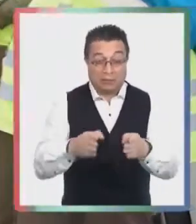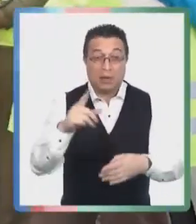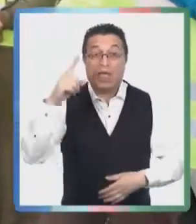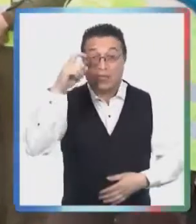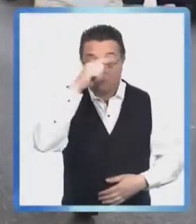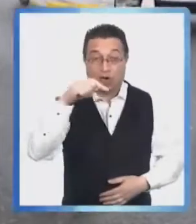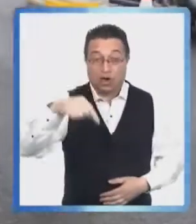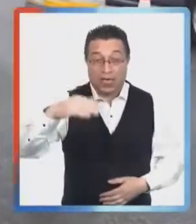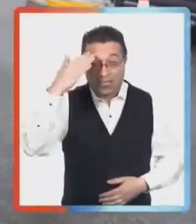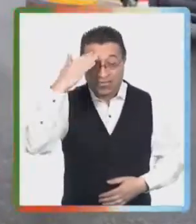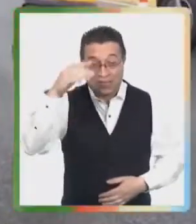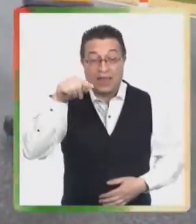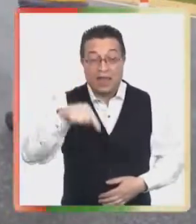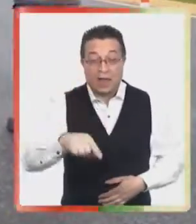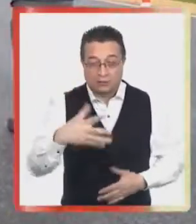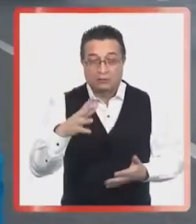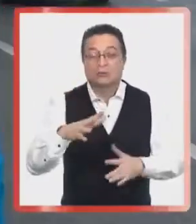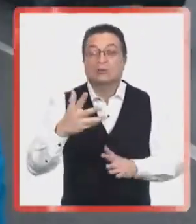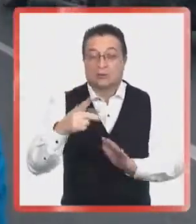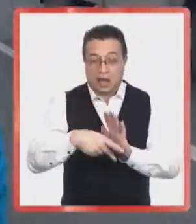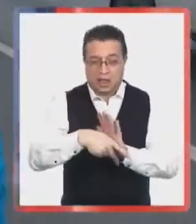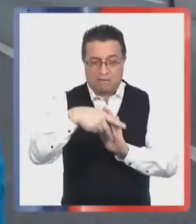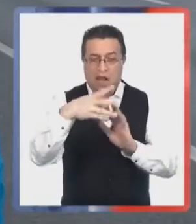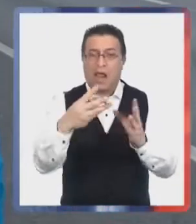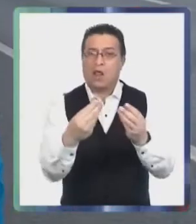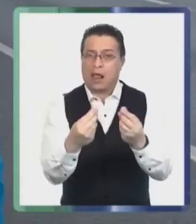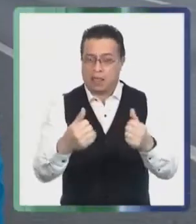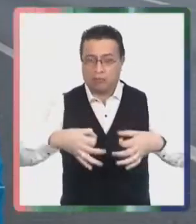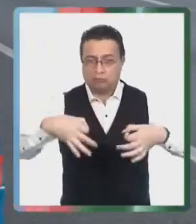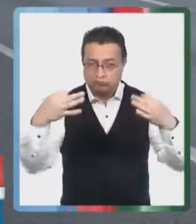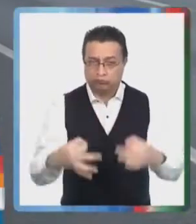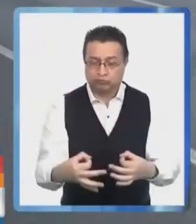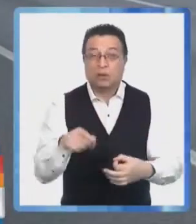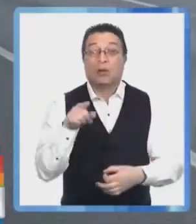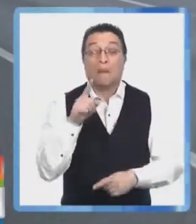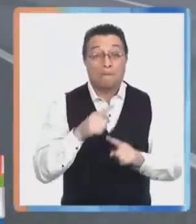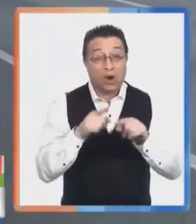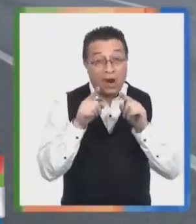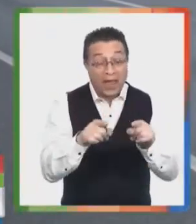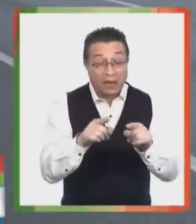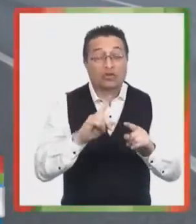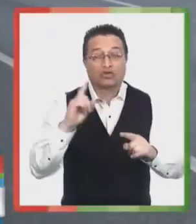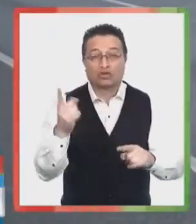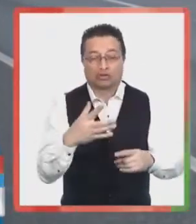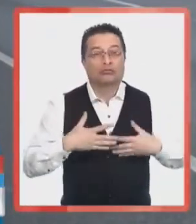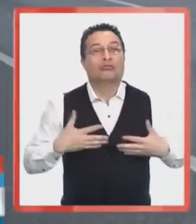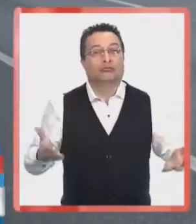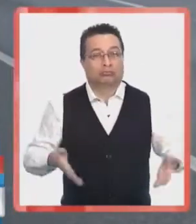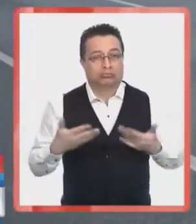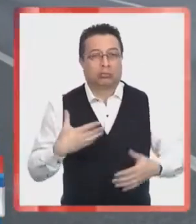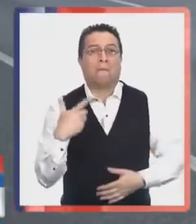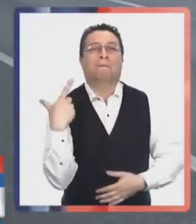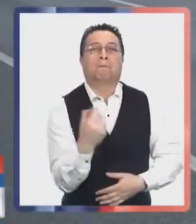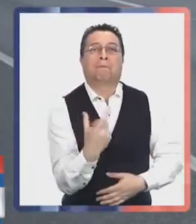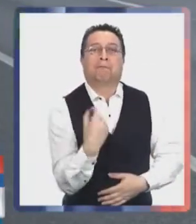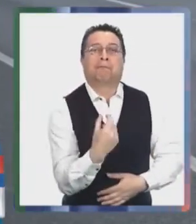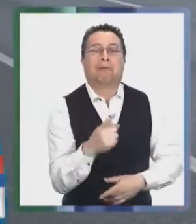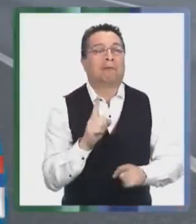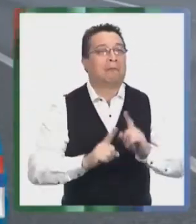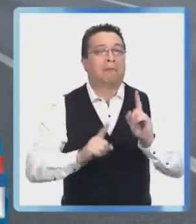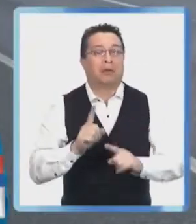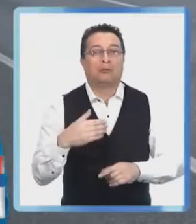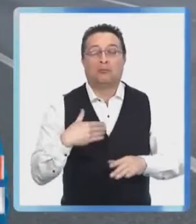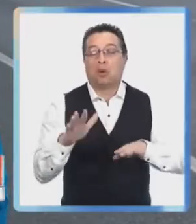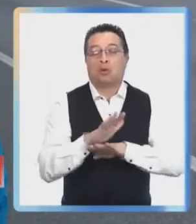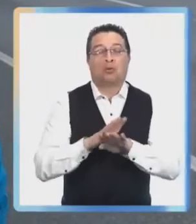de Carabineros. Una ruta que es muy compleja hoy en día, que tiene un estándar de muy buena calidad y eso mismo de alguna forma